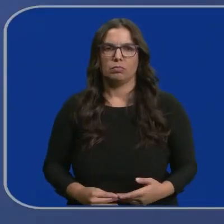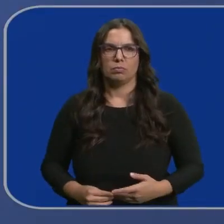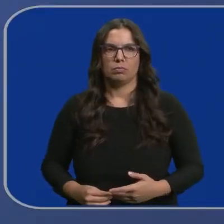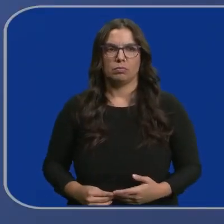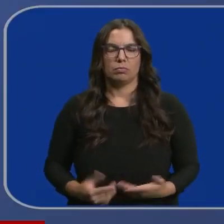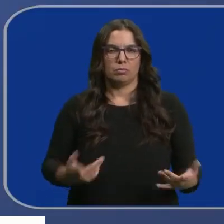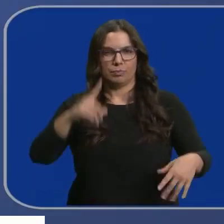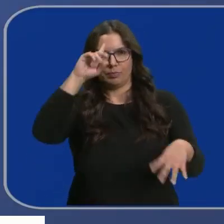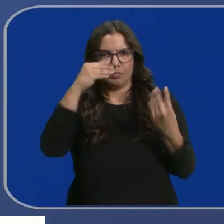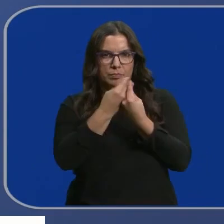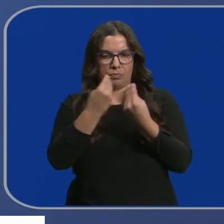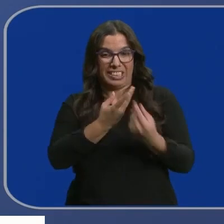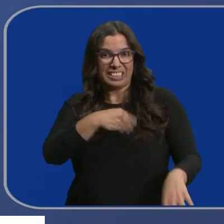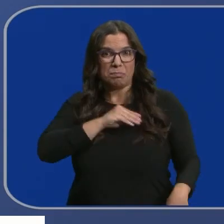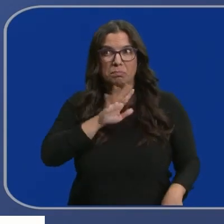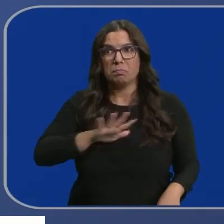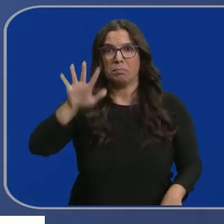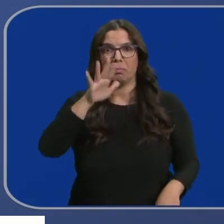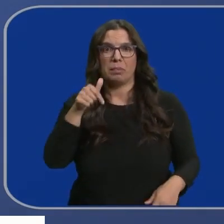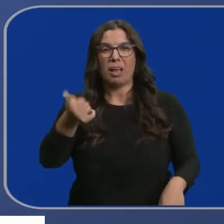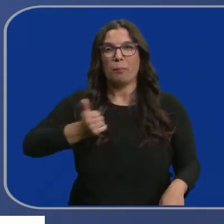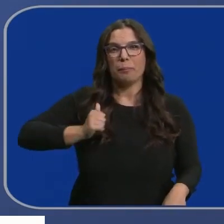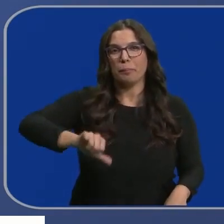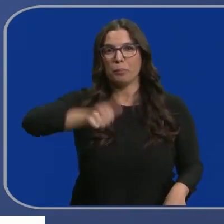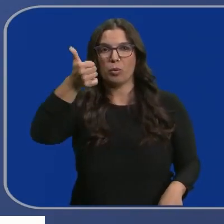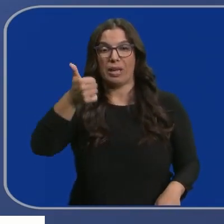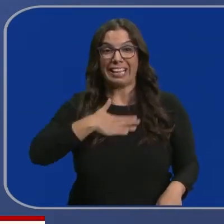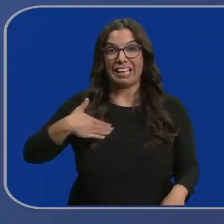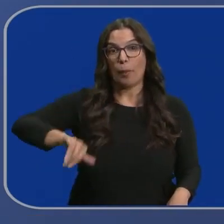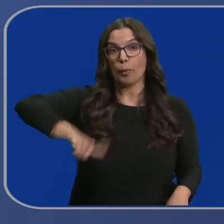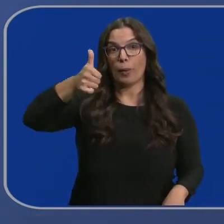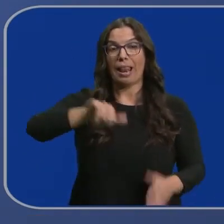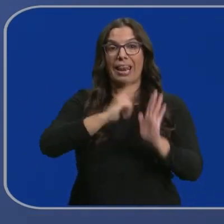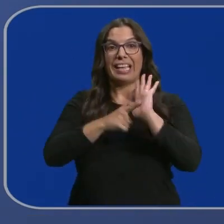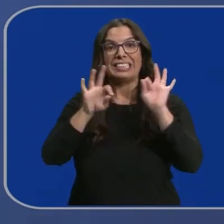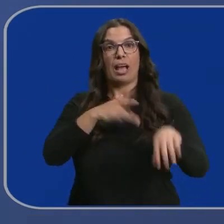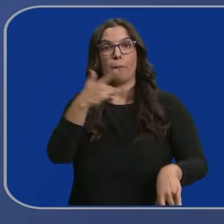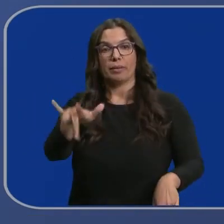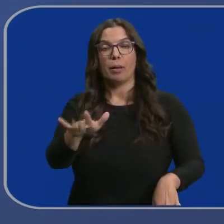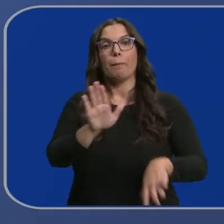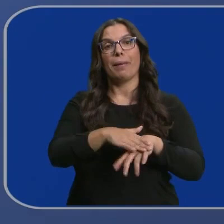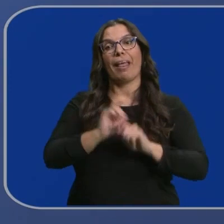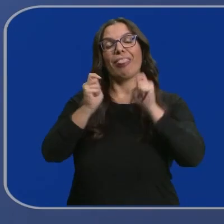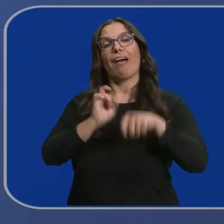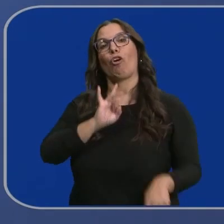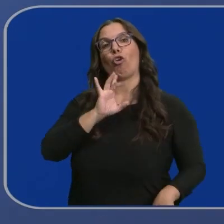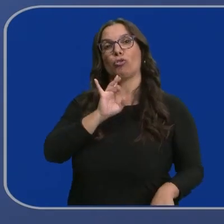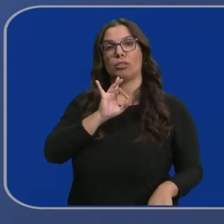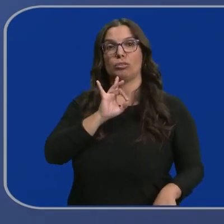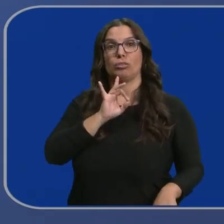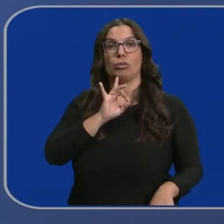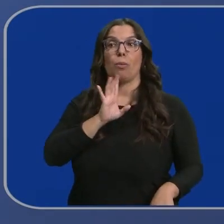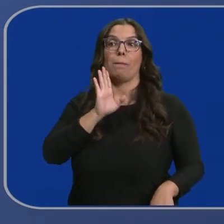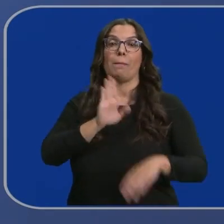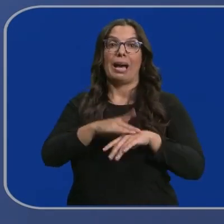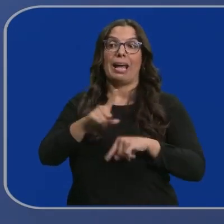Es un despropósito en España aprobar o pretender aprobar una ley de amnistía para dar satisfacción a quienes esperas